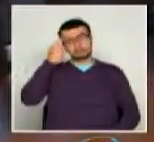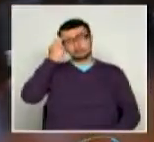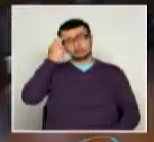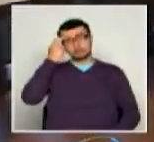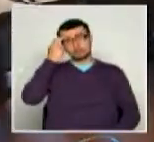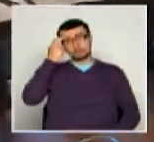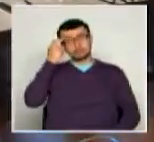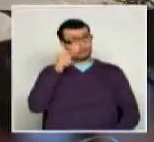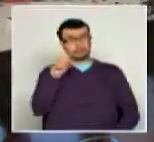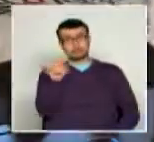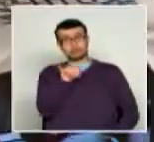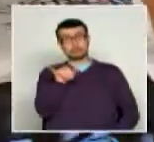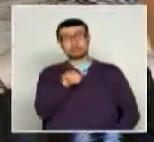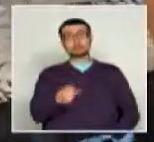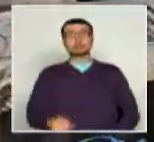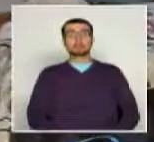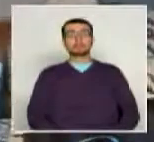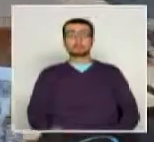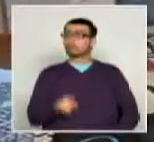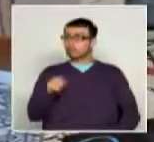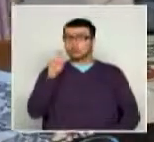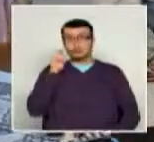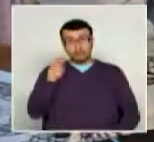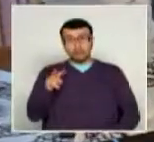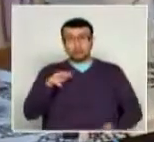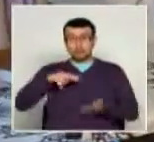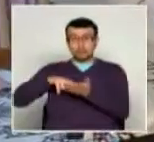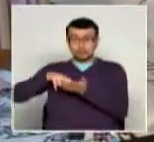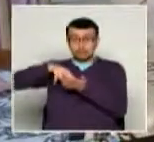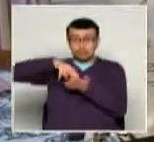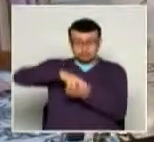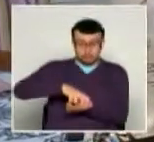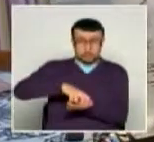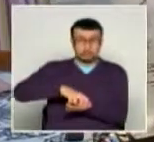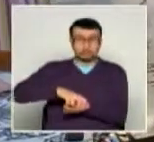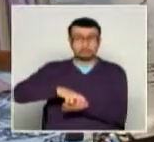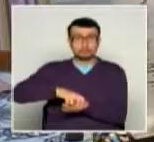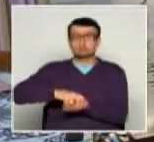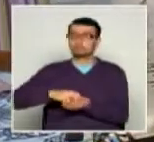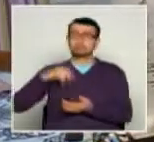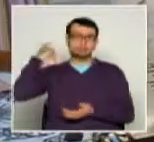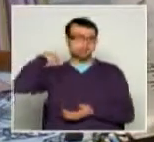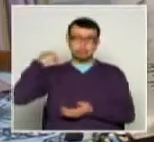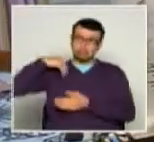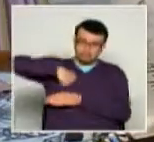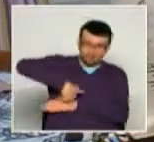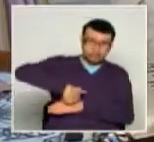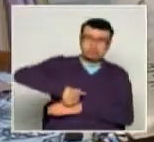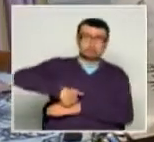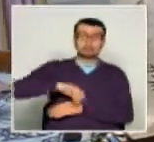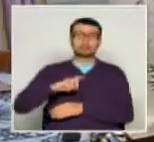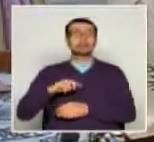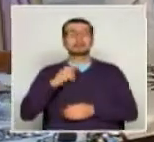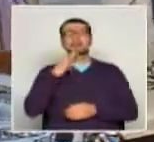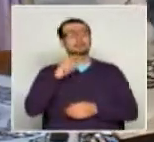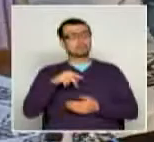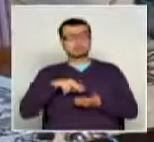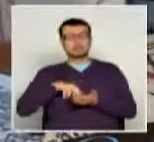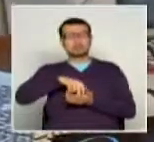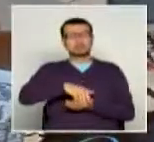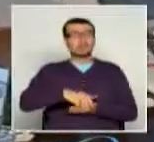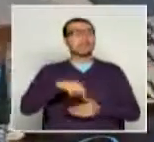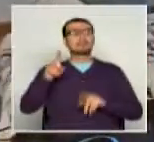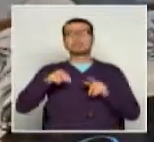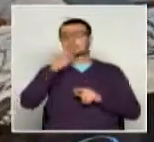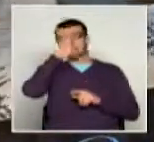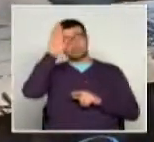cogería? Bueno, ustedes vieron que él se agachó con las rodillas, no con la espalda. Trate de agacharse sin doblar las rodillas, que es lo que la gente